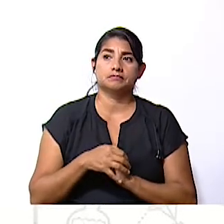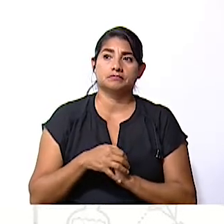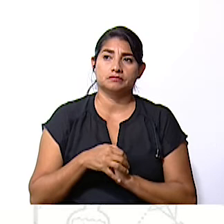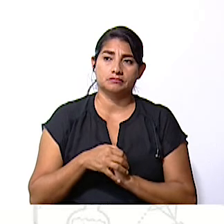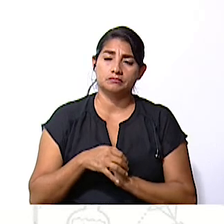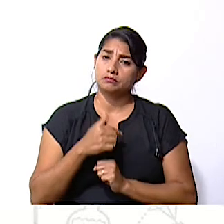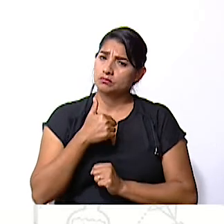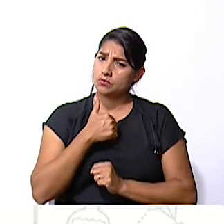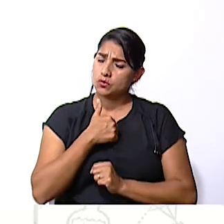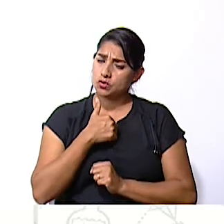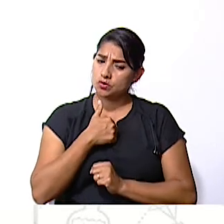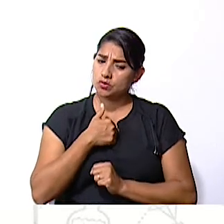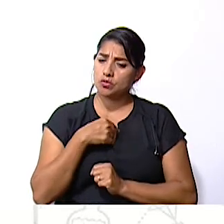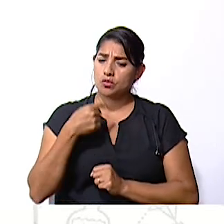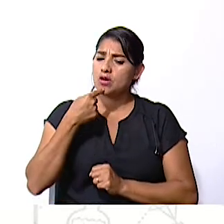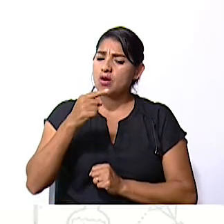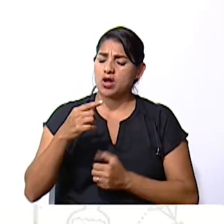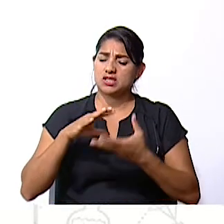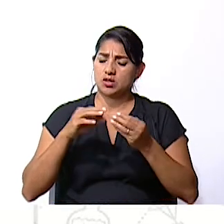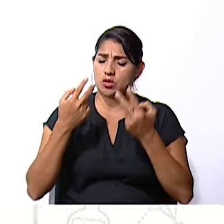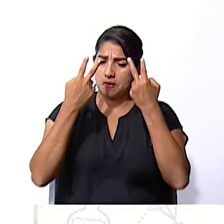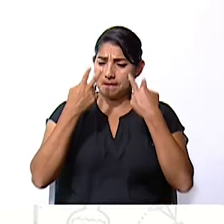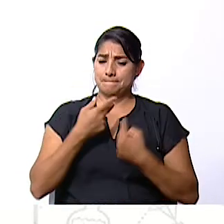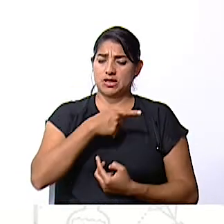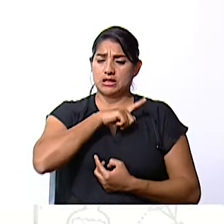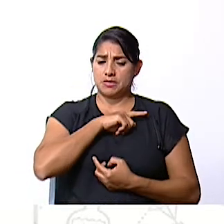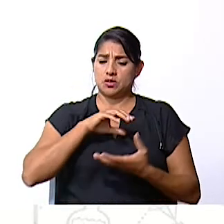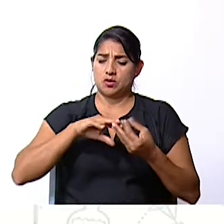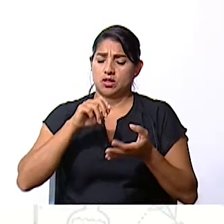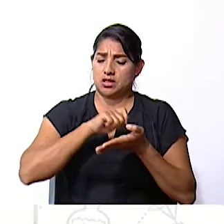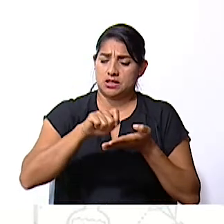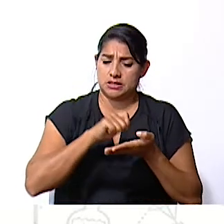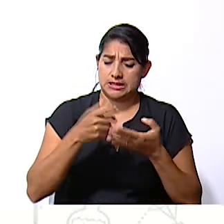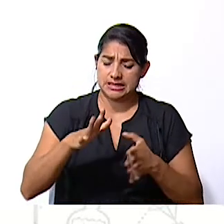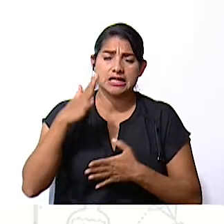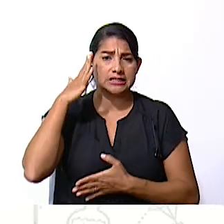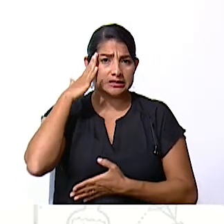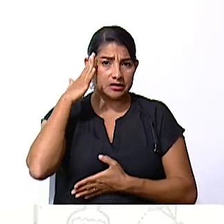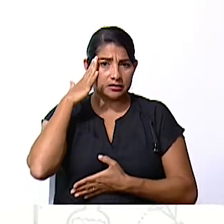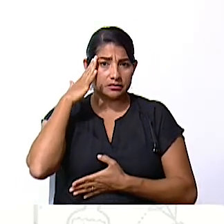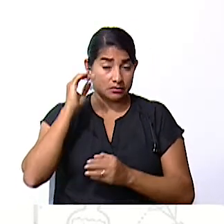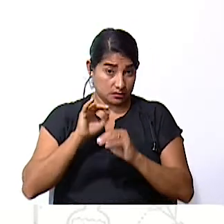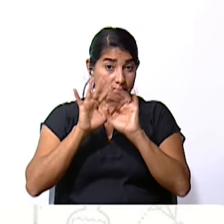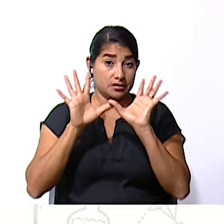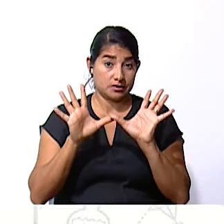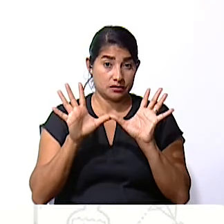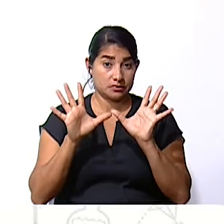¿Tengo claro qué voy a decir de mí en mi descripción?